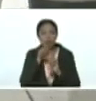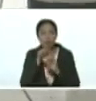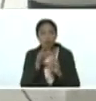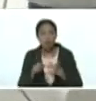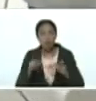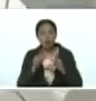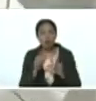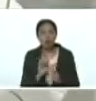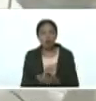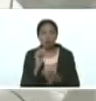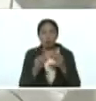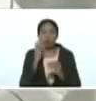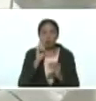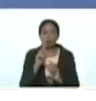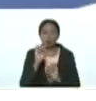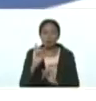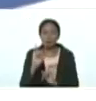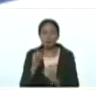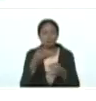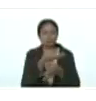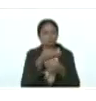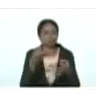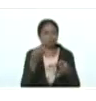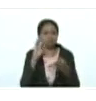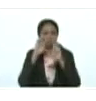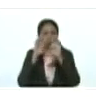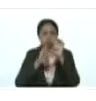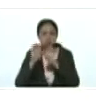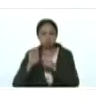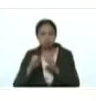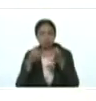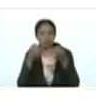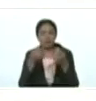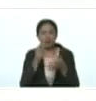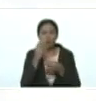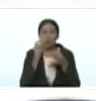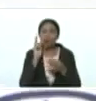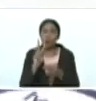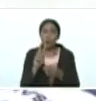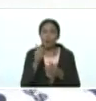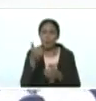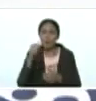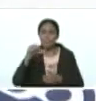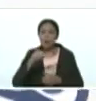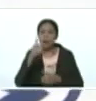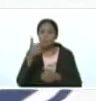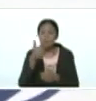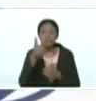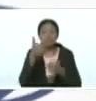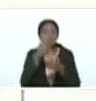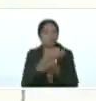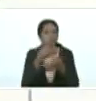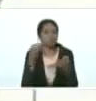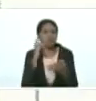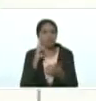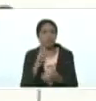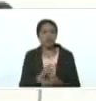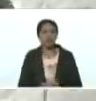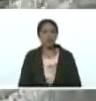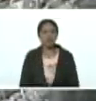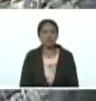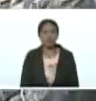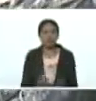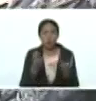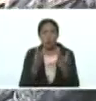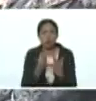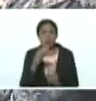etcétera, ¿no? ¿Cómo la ves tú? Perfecta, la hemos revisado. ¿Y cómo ves tú, Delcy? Por favor, acerca el micrófono. Delcy, cuéntame,